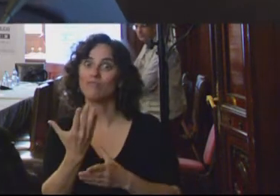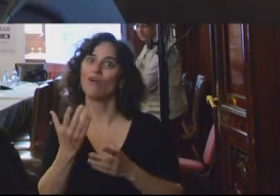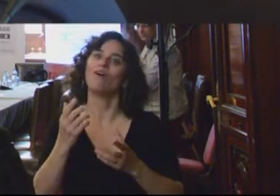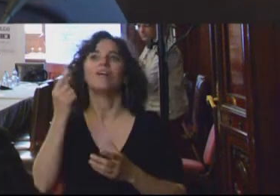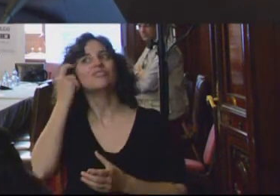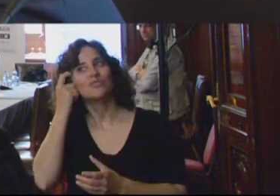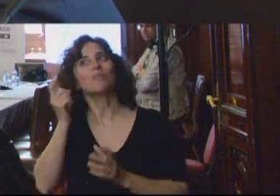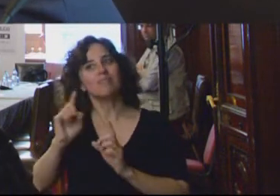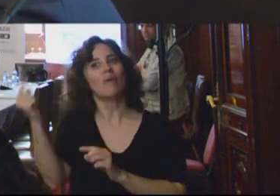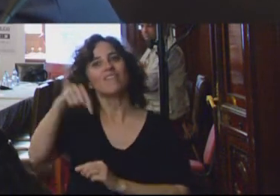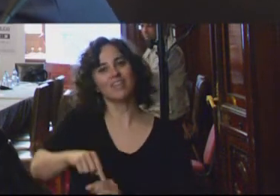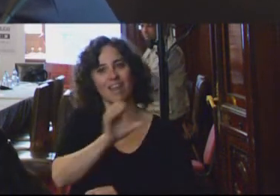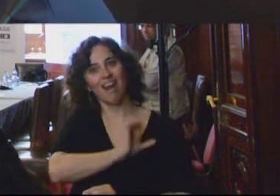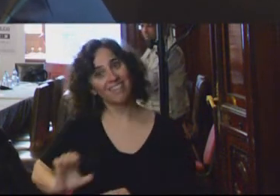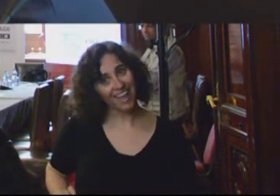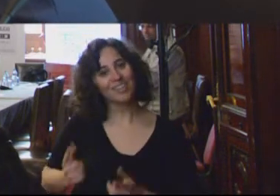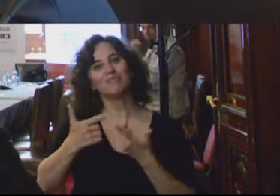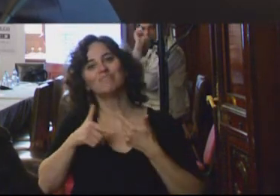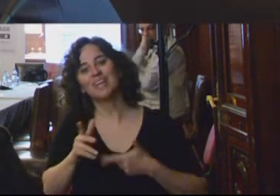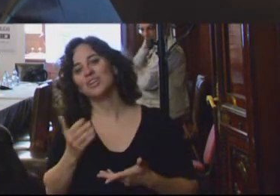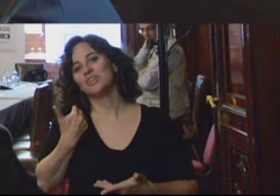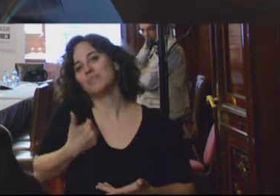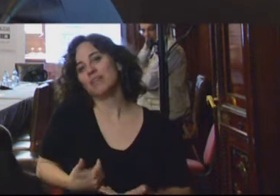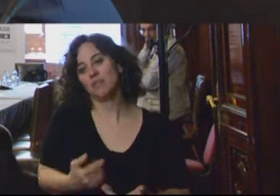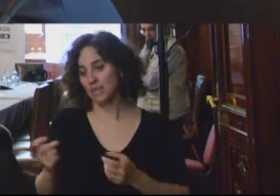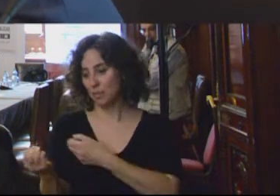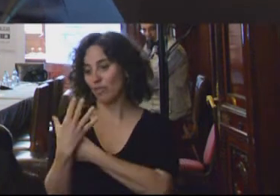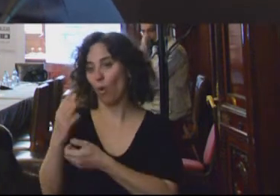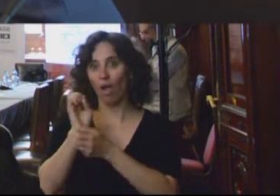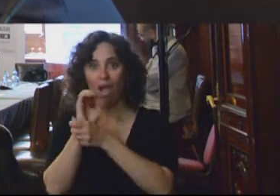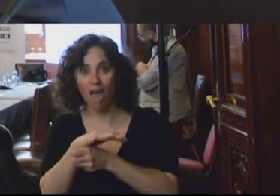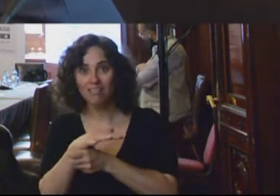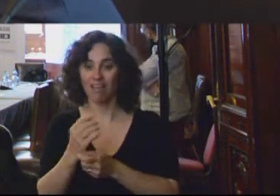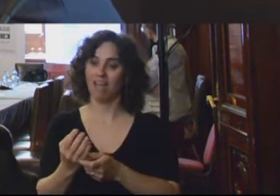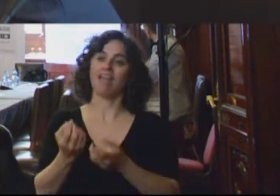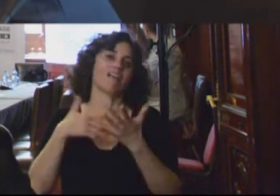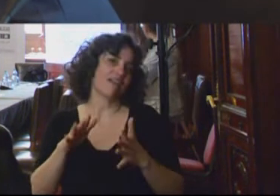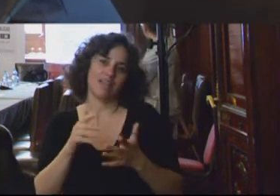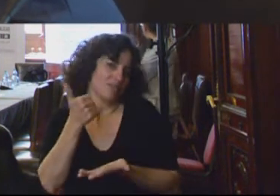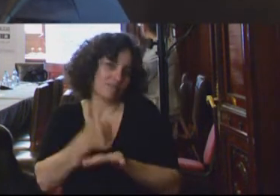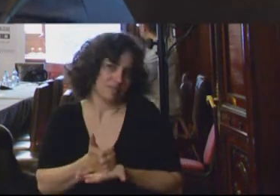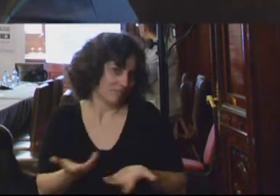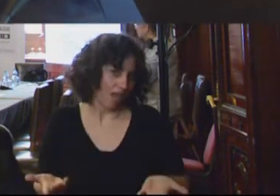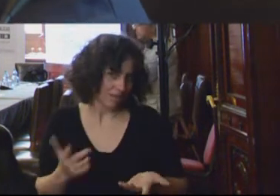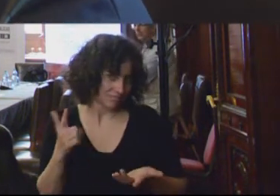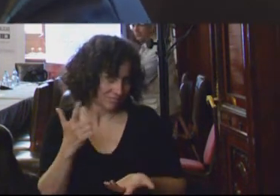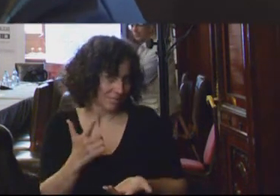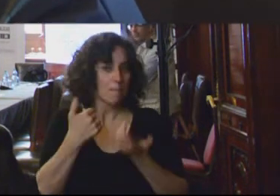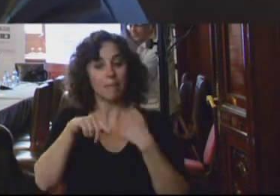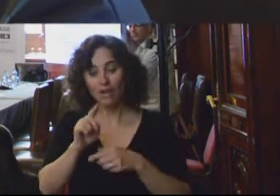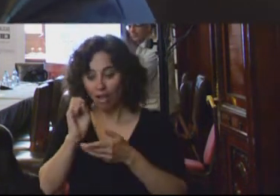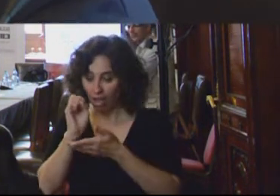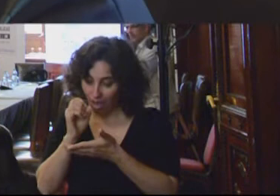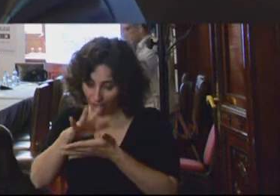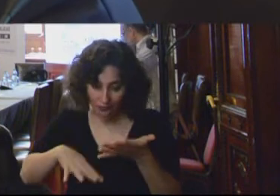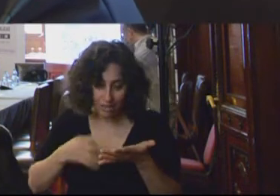fuera posible tener presente el Estado, y bueno, nos han enviado una carta que en este caso no están presentes. De todos modos, la carta